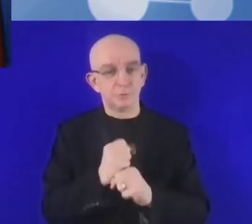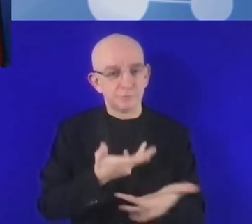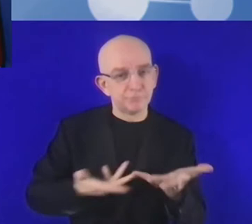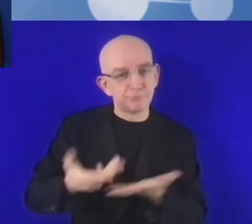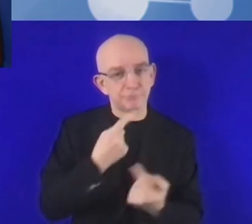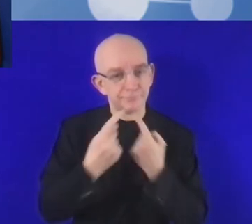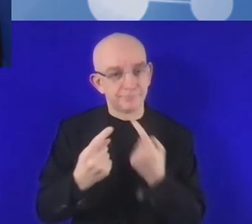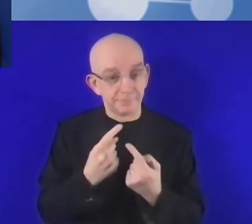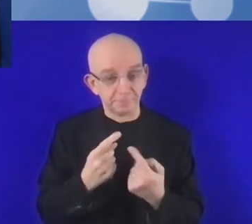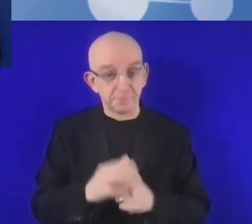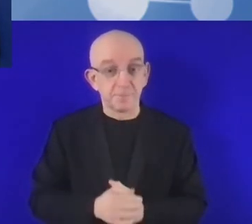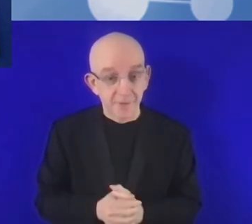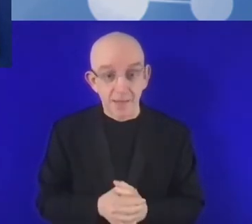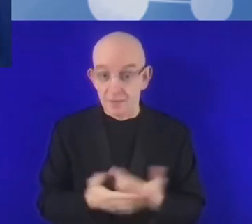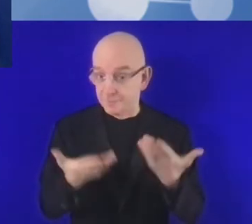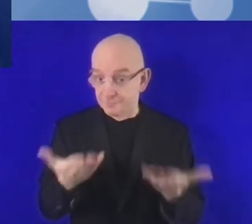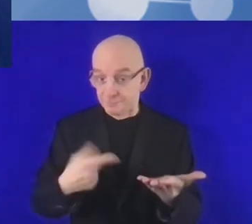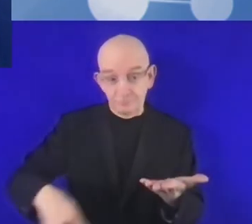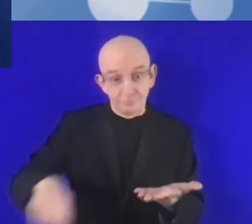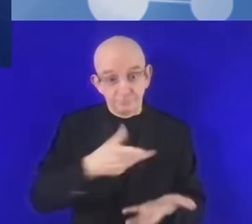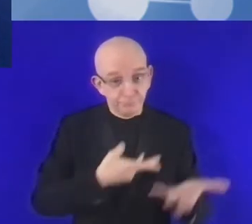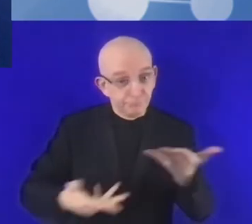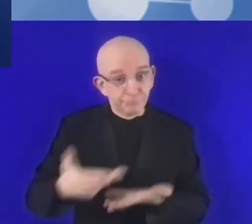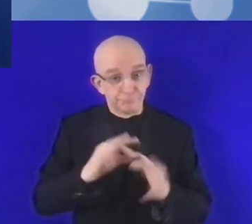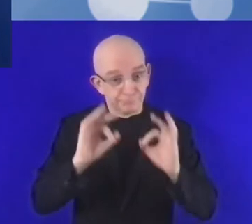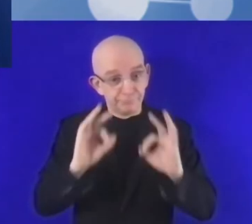pasión y que lleguen a